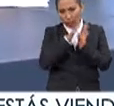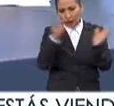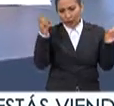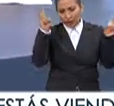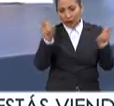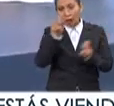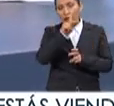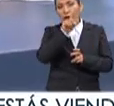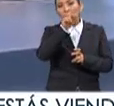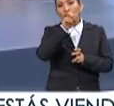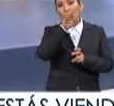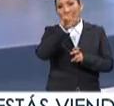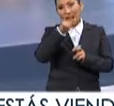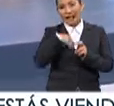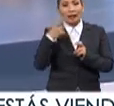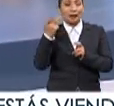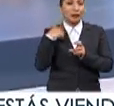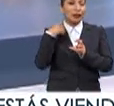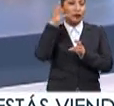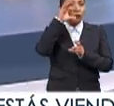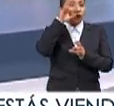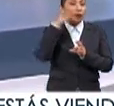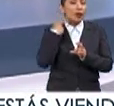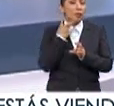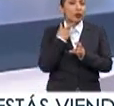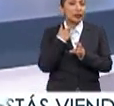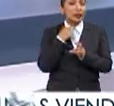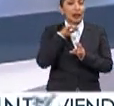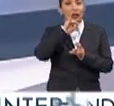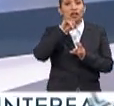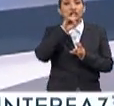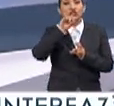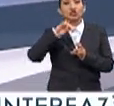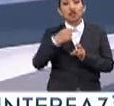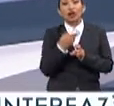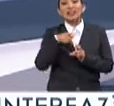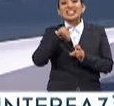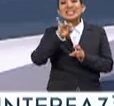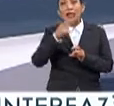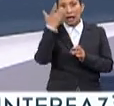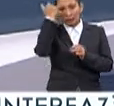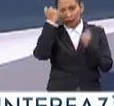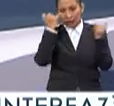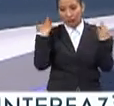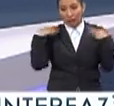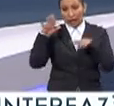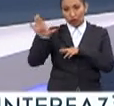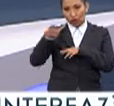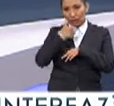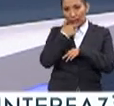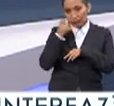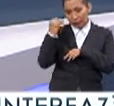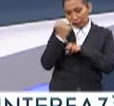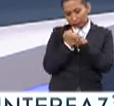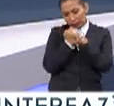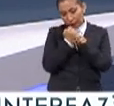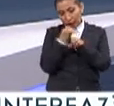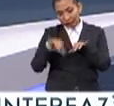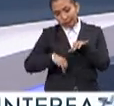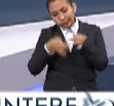llama plural en la cultura literaria y política de latinoamérica de john keane él es un profesor inglés un estudioso